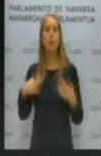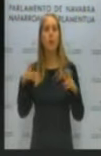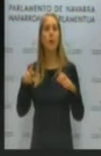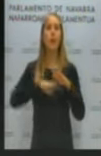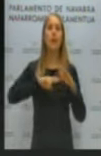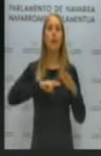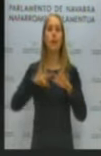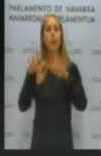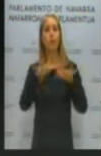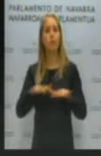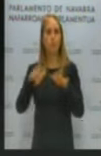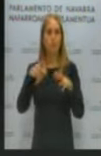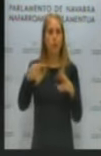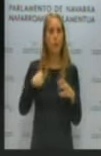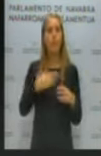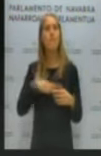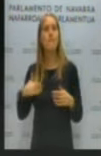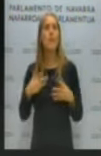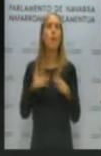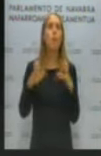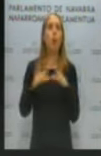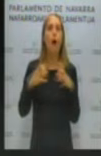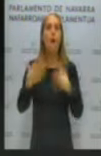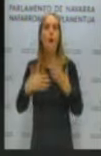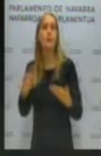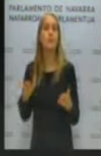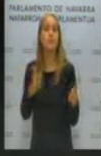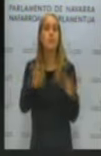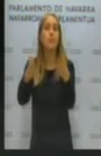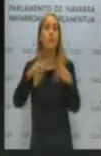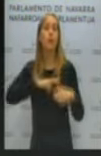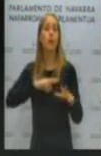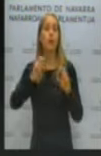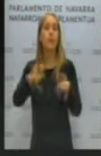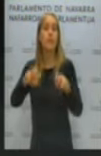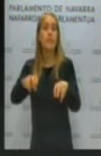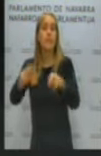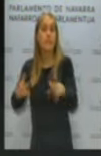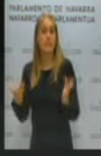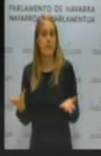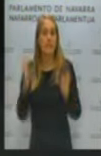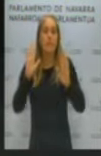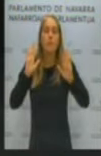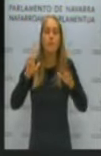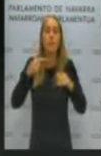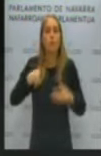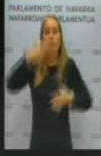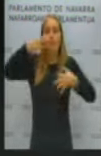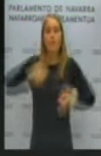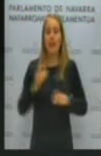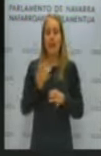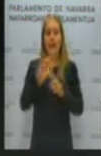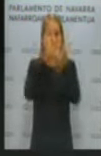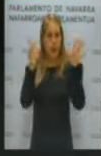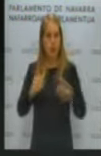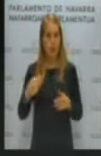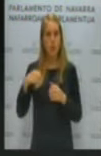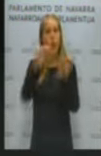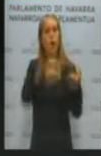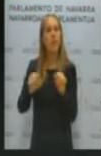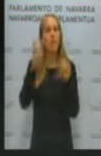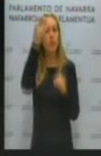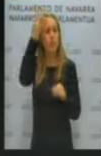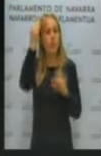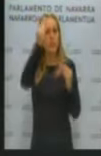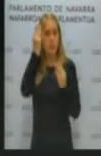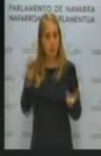los colegios. Le está poniendo la miel en los labios, le está enseñando el camino, claro, sí, porque no ha sido contundente desde el principio y porque no ha defendido lo que usted cree, que yo entiendo